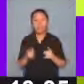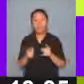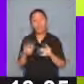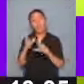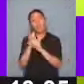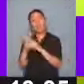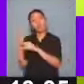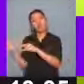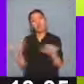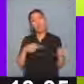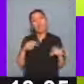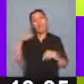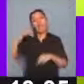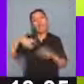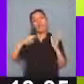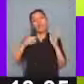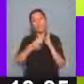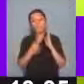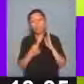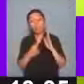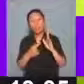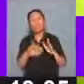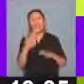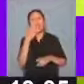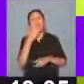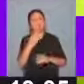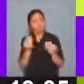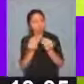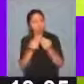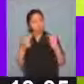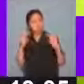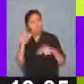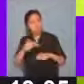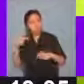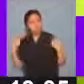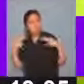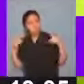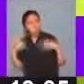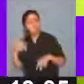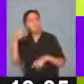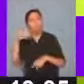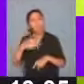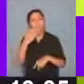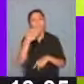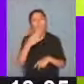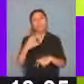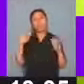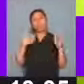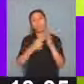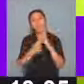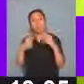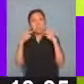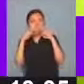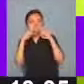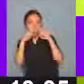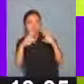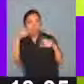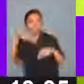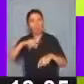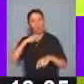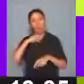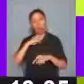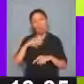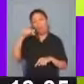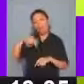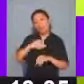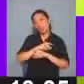sobre todo de Buenos Aires y Córdoba eh muchos turistas de Buenos Aires y Córdoba e que visita también nuestra provincia nosotros desde aquí con toda la información